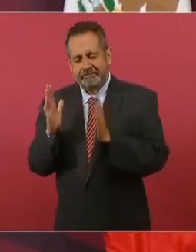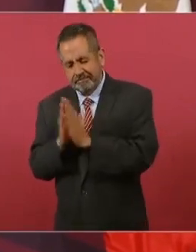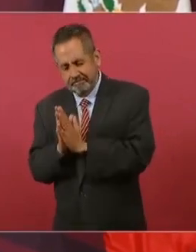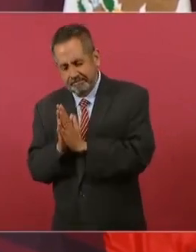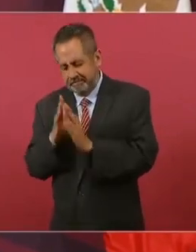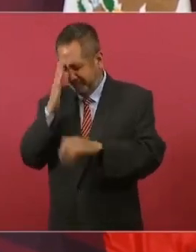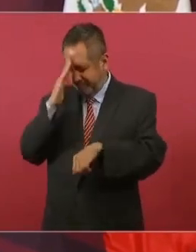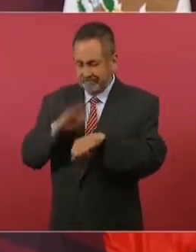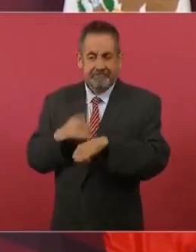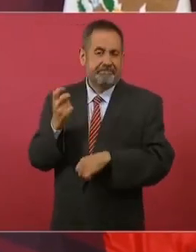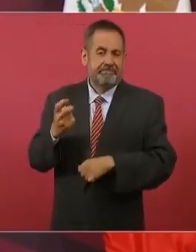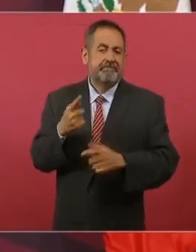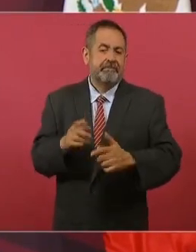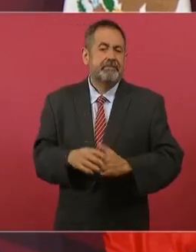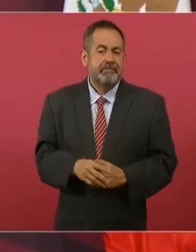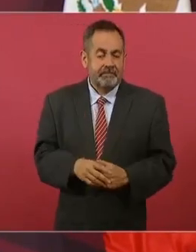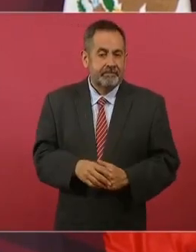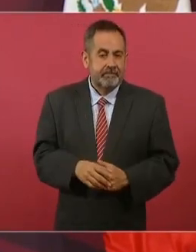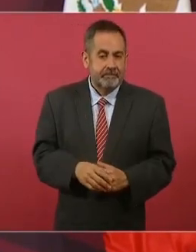Cuando